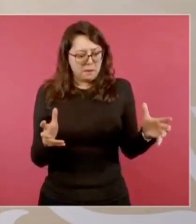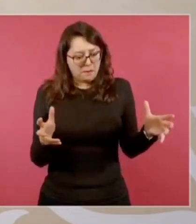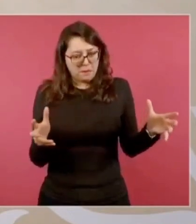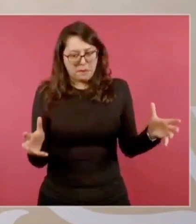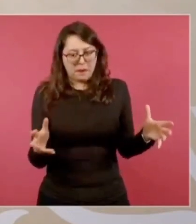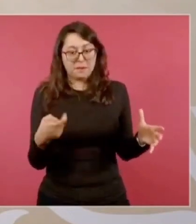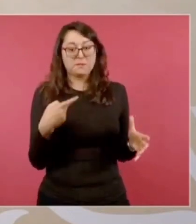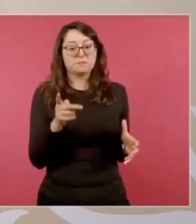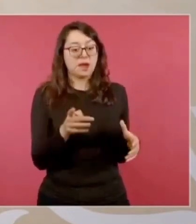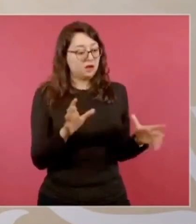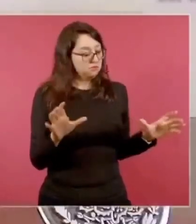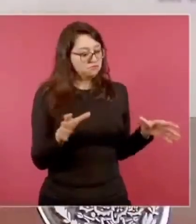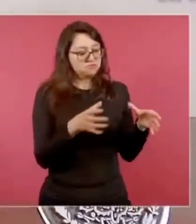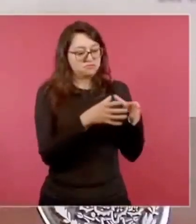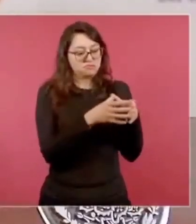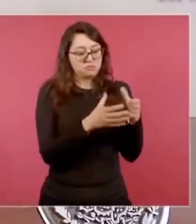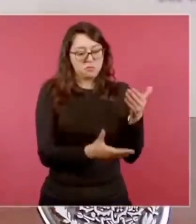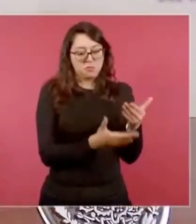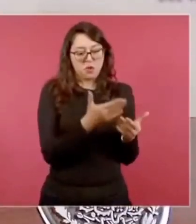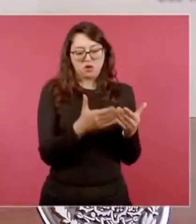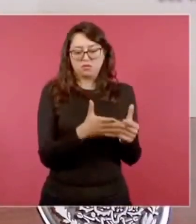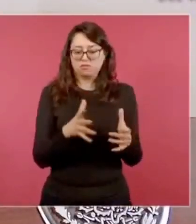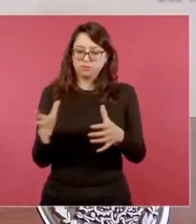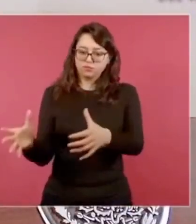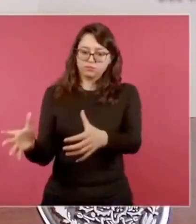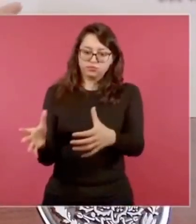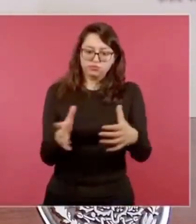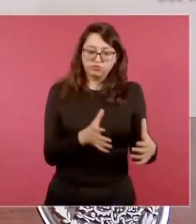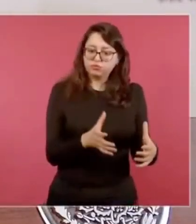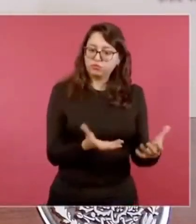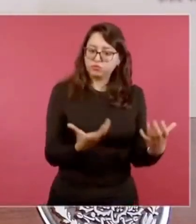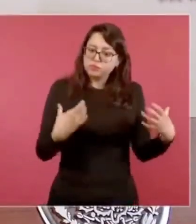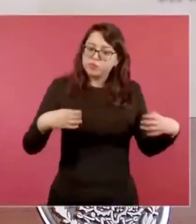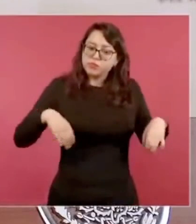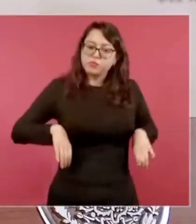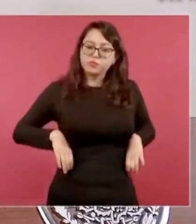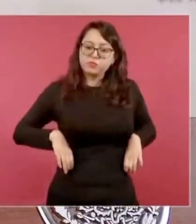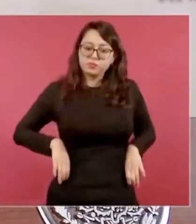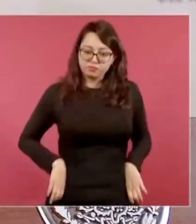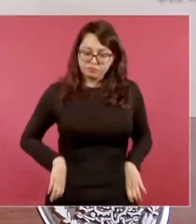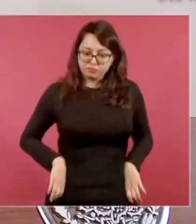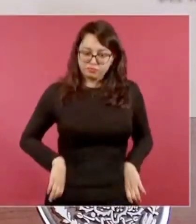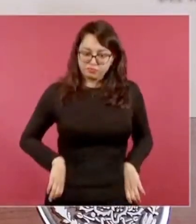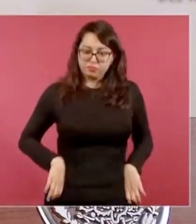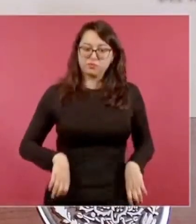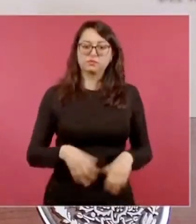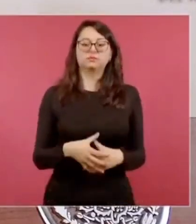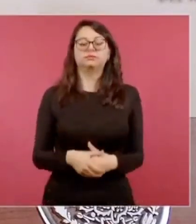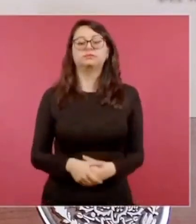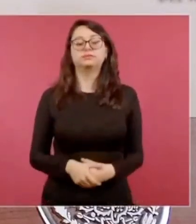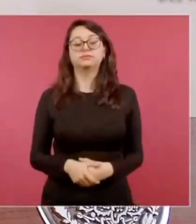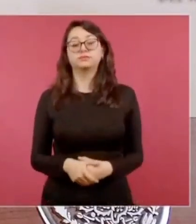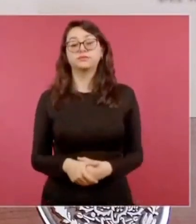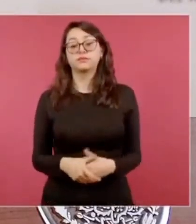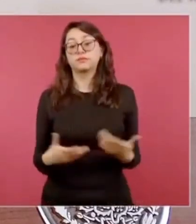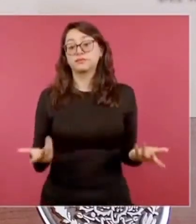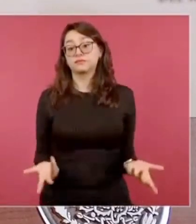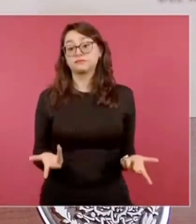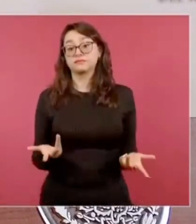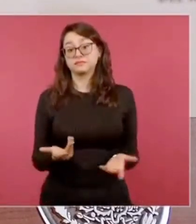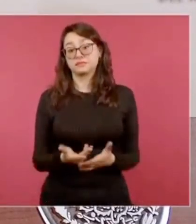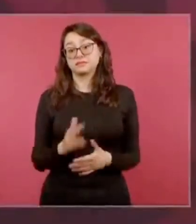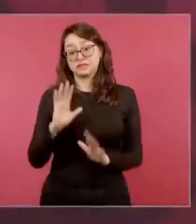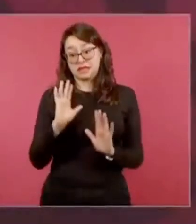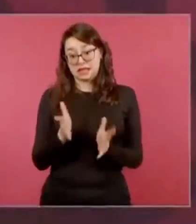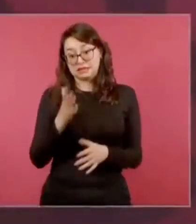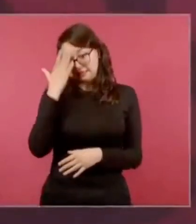en unas cuantas manos. Ya hemos visto cómo en la época de Salinas, cuando